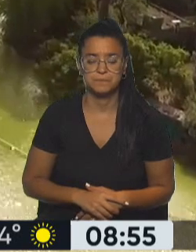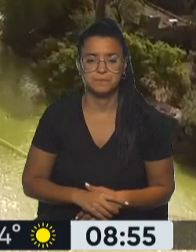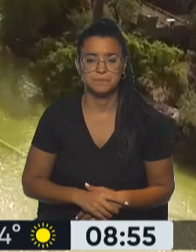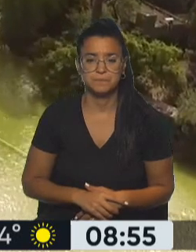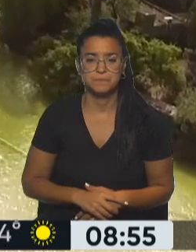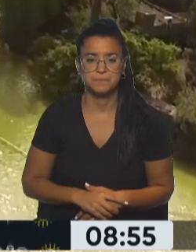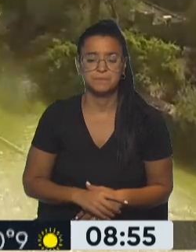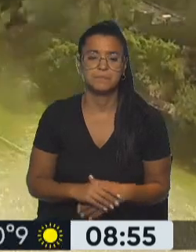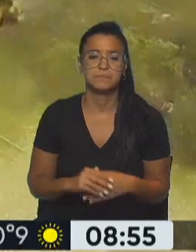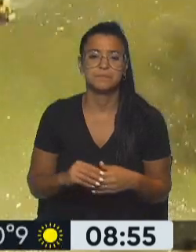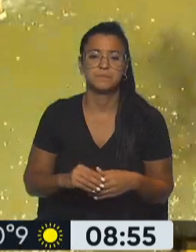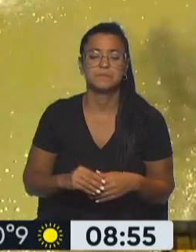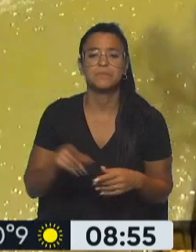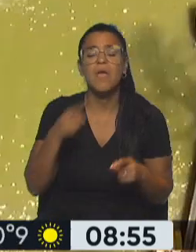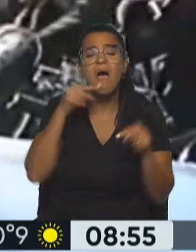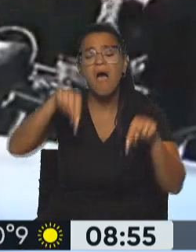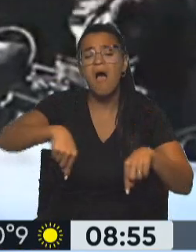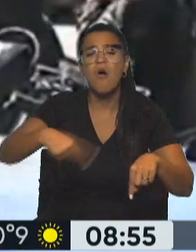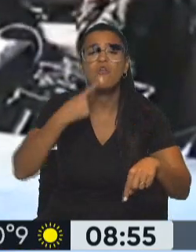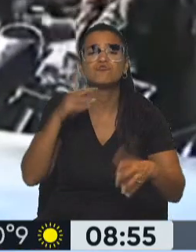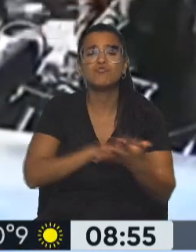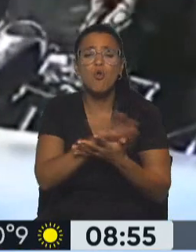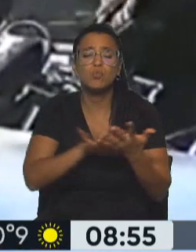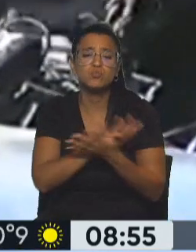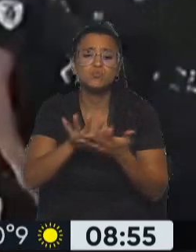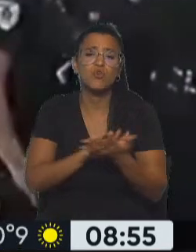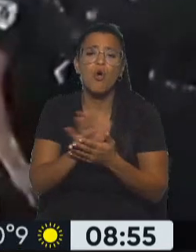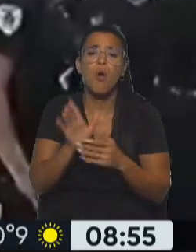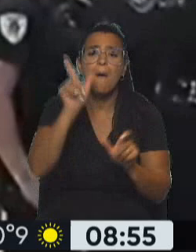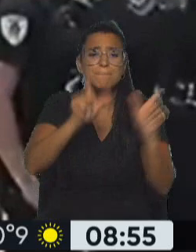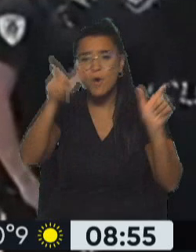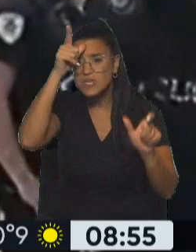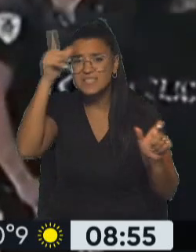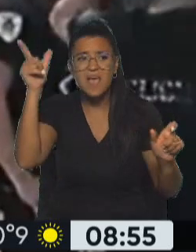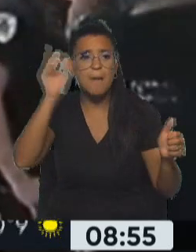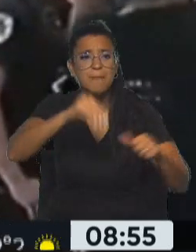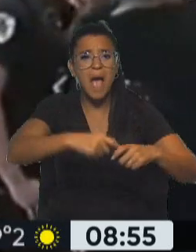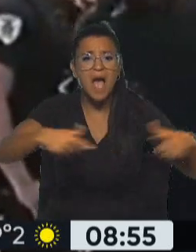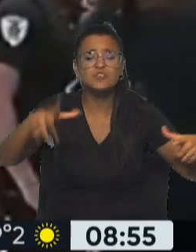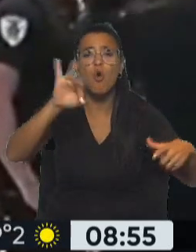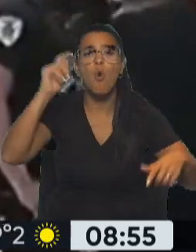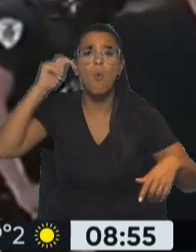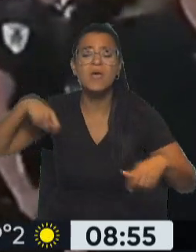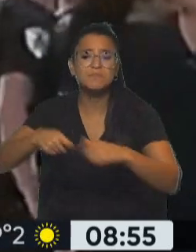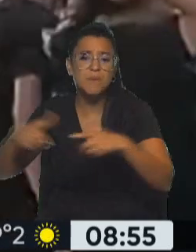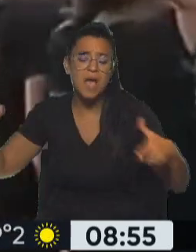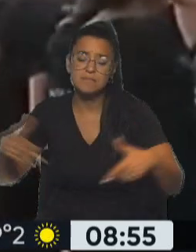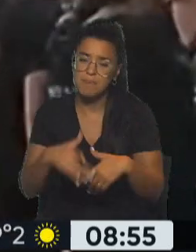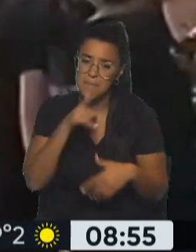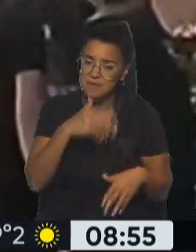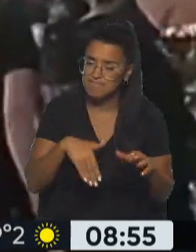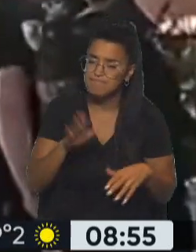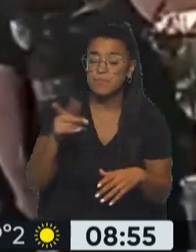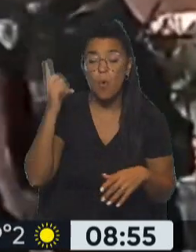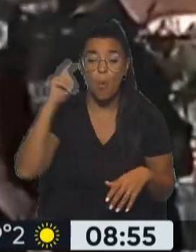Tenemos un problema con un cumpleaños acá. ¿La solución, ministro, son más efectivos, son más jueces? ¿Cuál es la solución de fondo? Un poquitito más seria. Claro